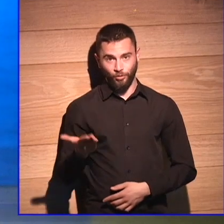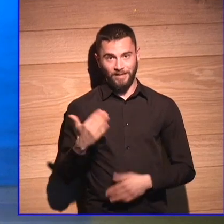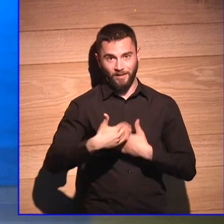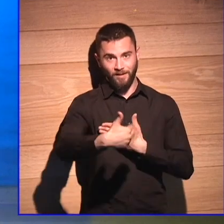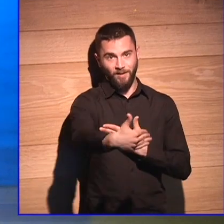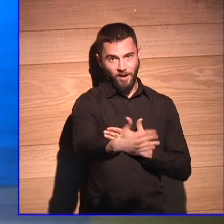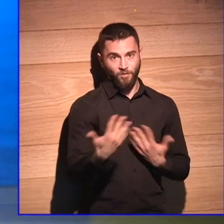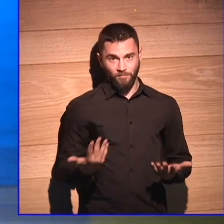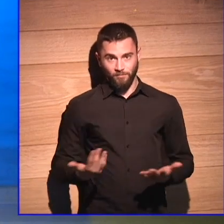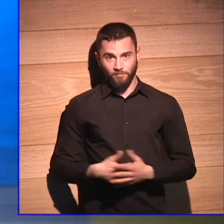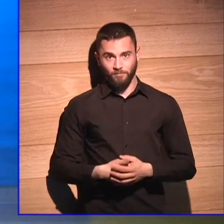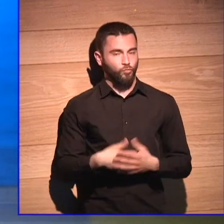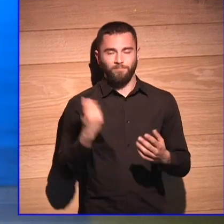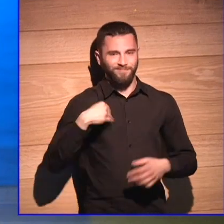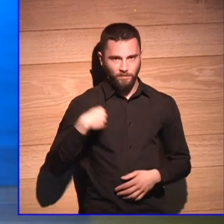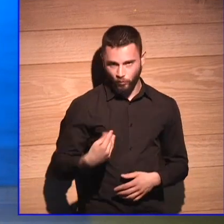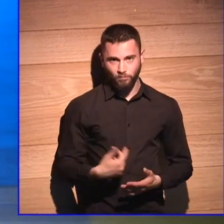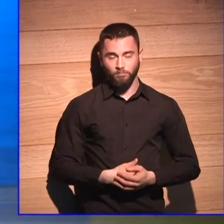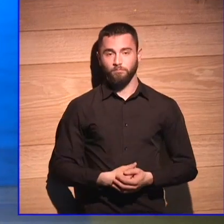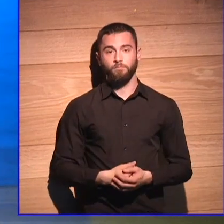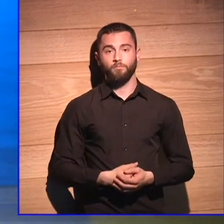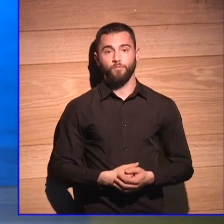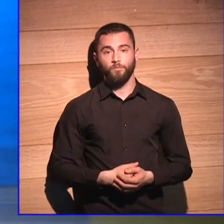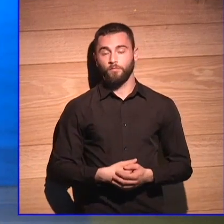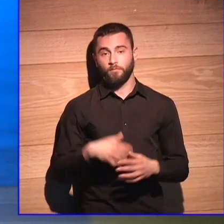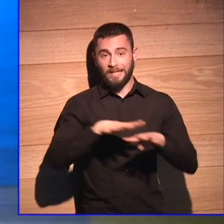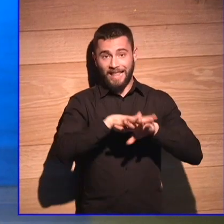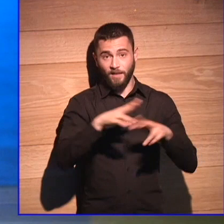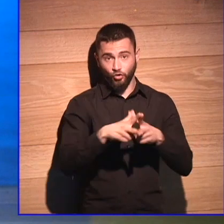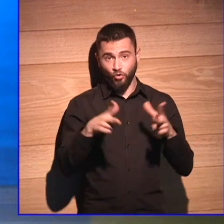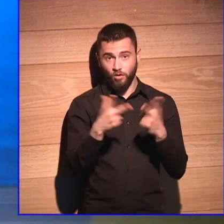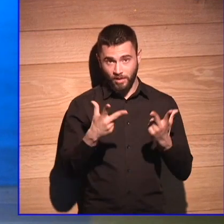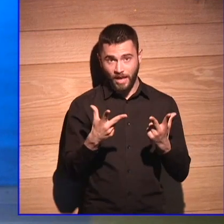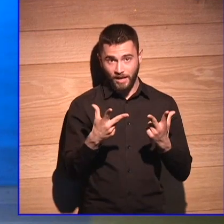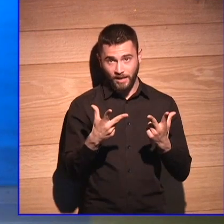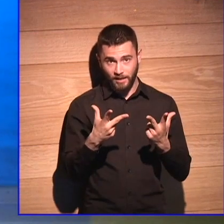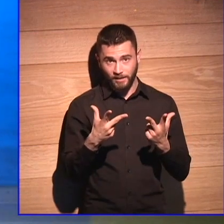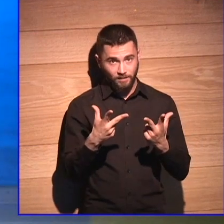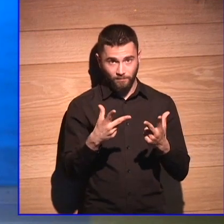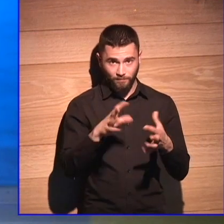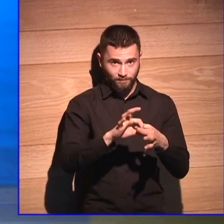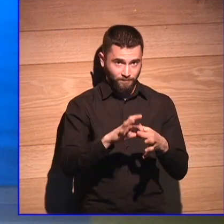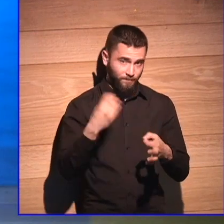largo plazo, pues lo mismo, ¿no? Es decir, pues las redes sociales en su justa medida, ¿no?